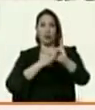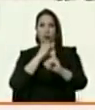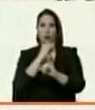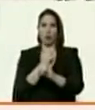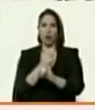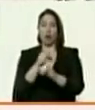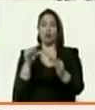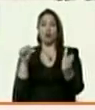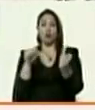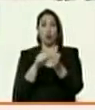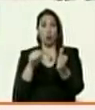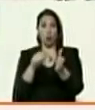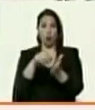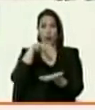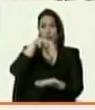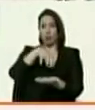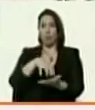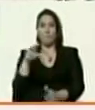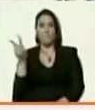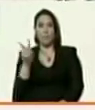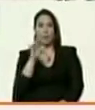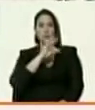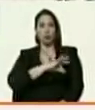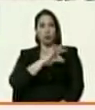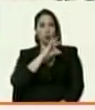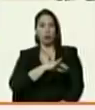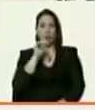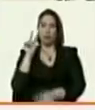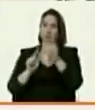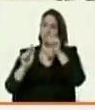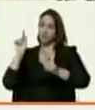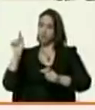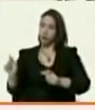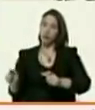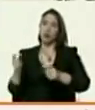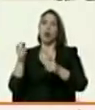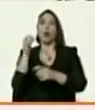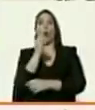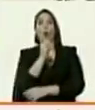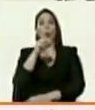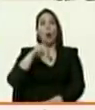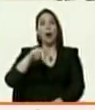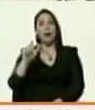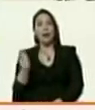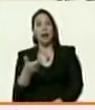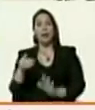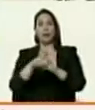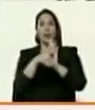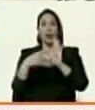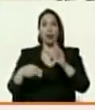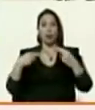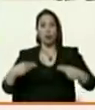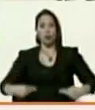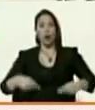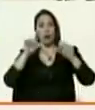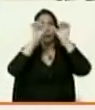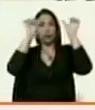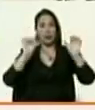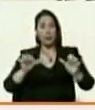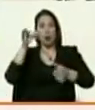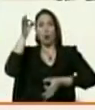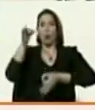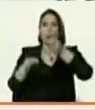en donde el Estado venezolano, la sociedad civil, las ONGs de derechos humanos, el sistema de